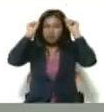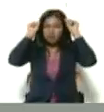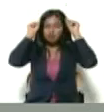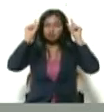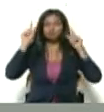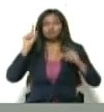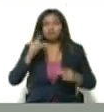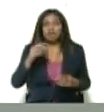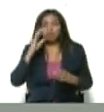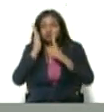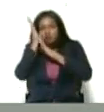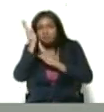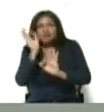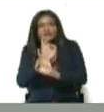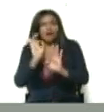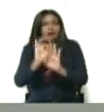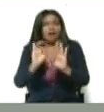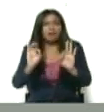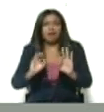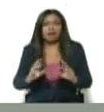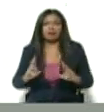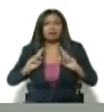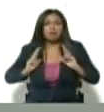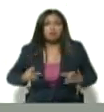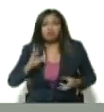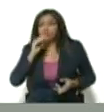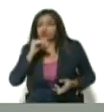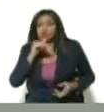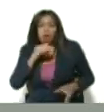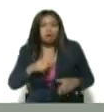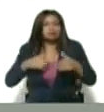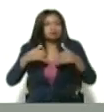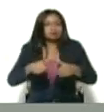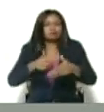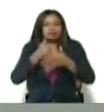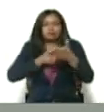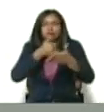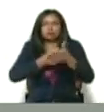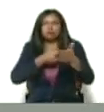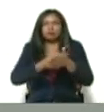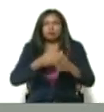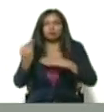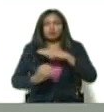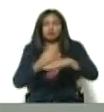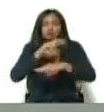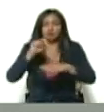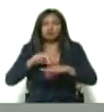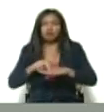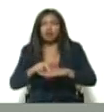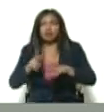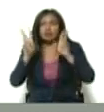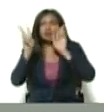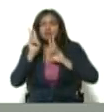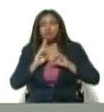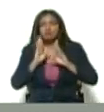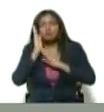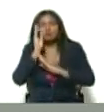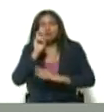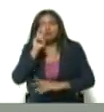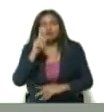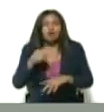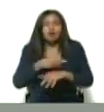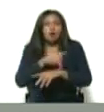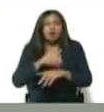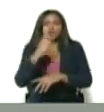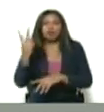Venezuela, los trabajadores, por ejemplo, presidente del Instituto Nacional de Higiene, están durmiendo una hora, dos horas,